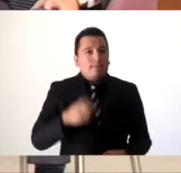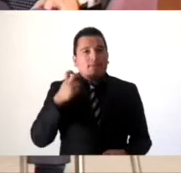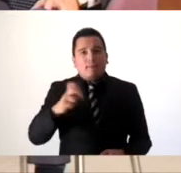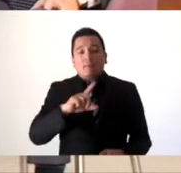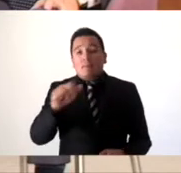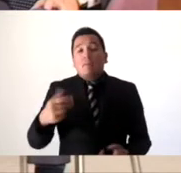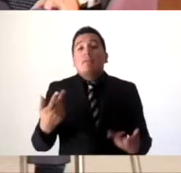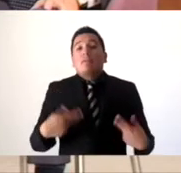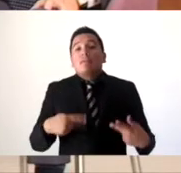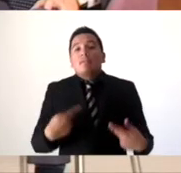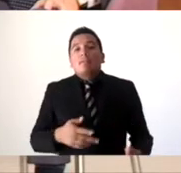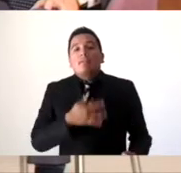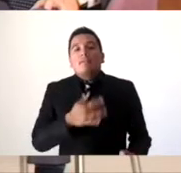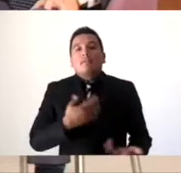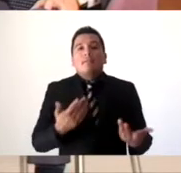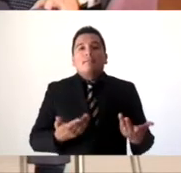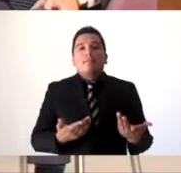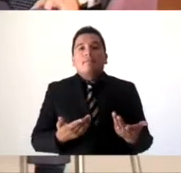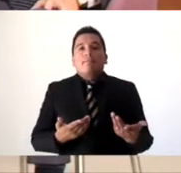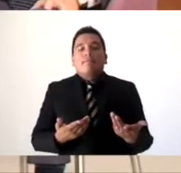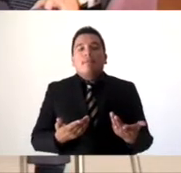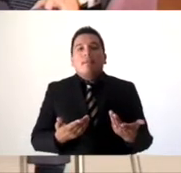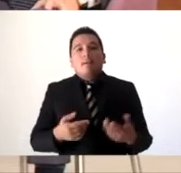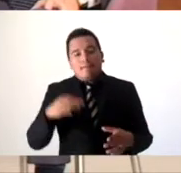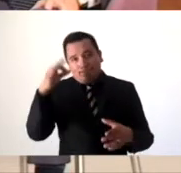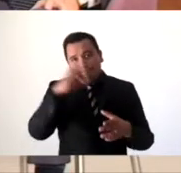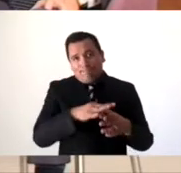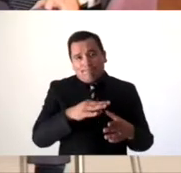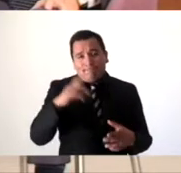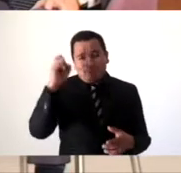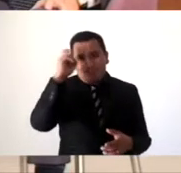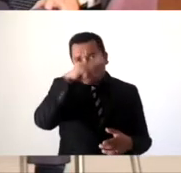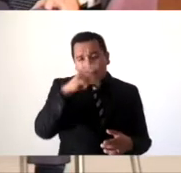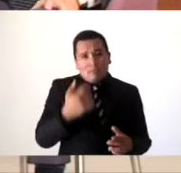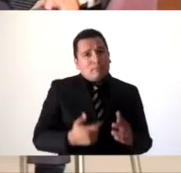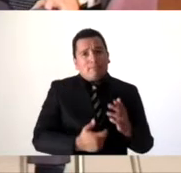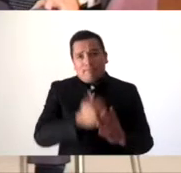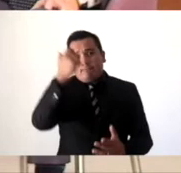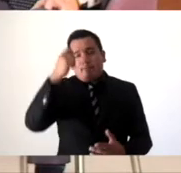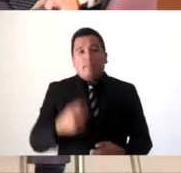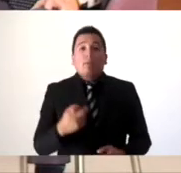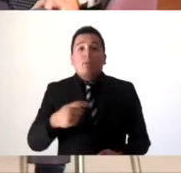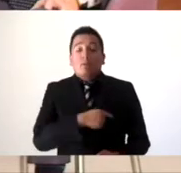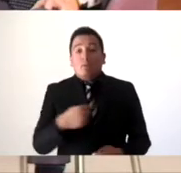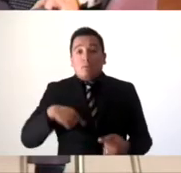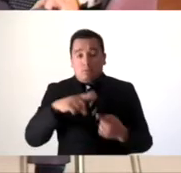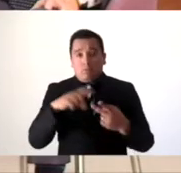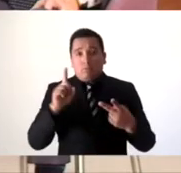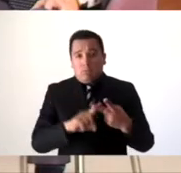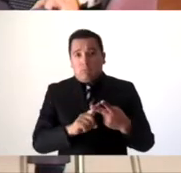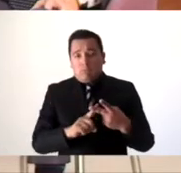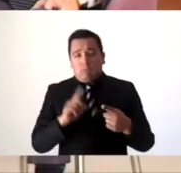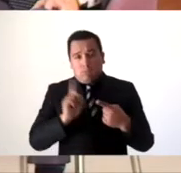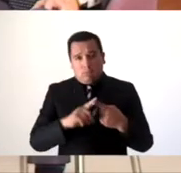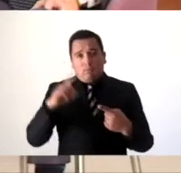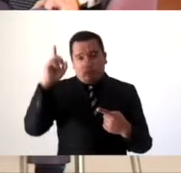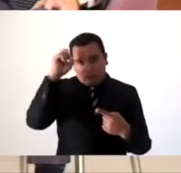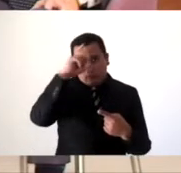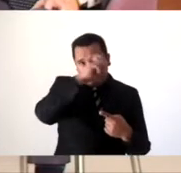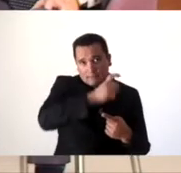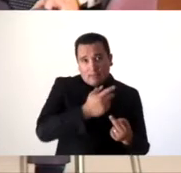complicados y que también eso al final del día lleva a que las elecciones se vuelvan caras. Entonces, si atacamos estos dos temas de